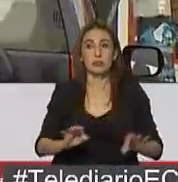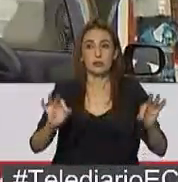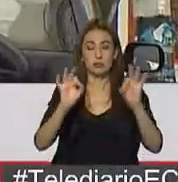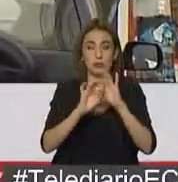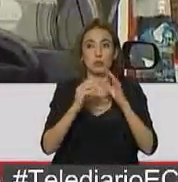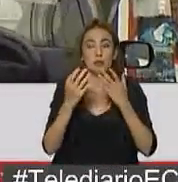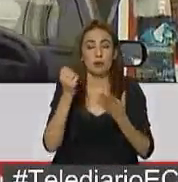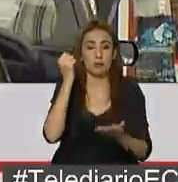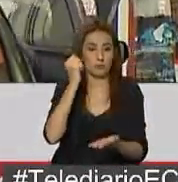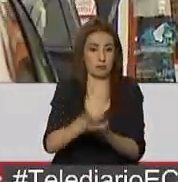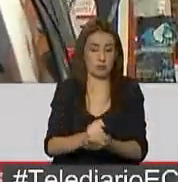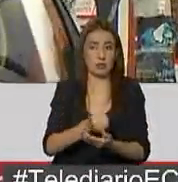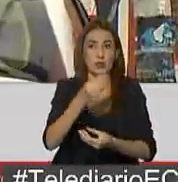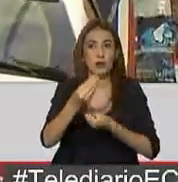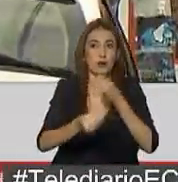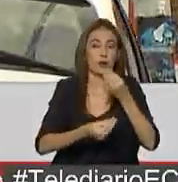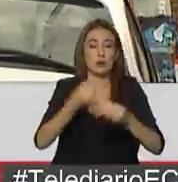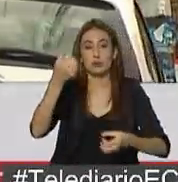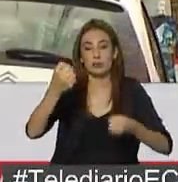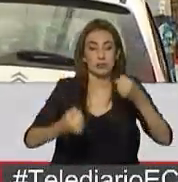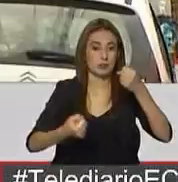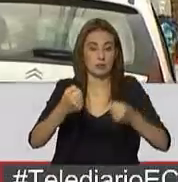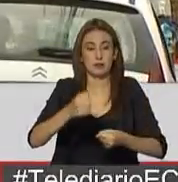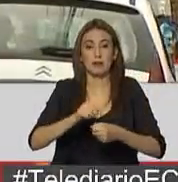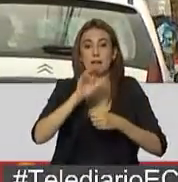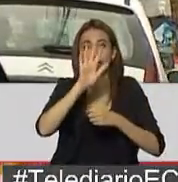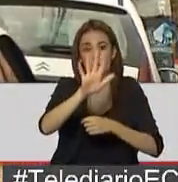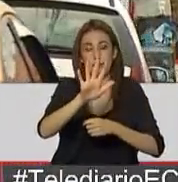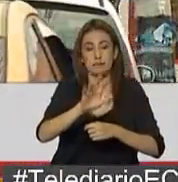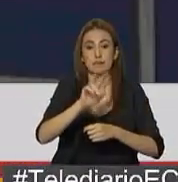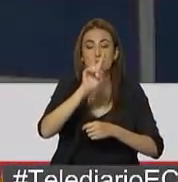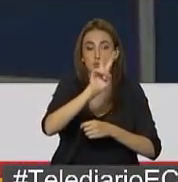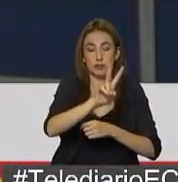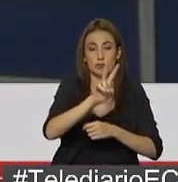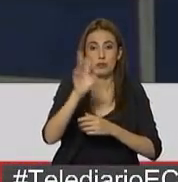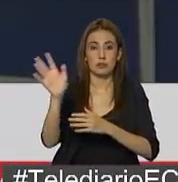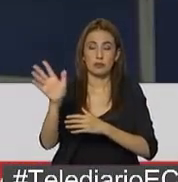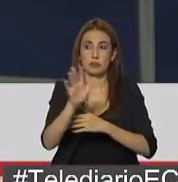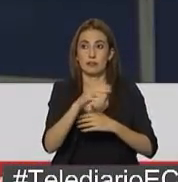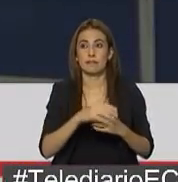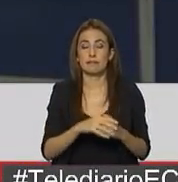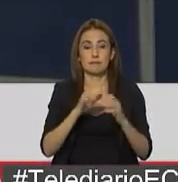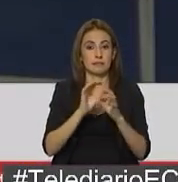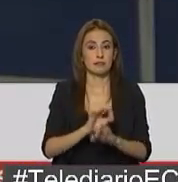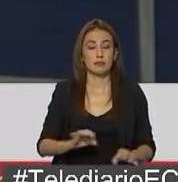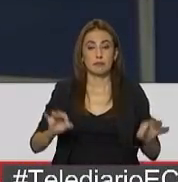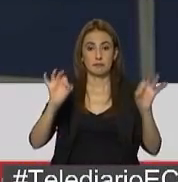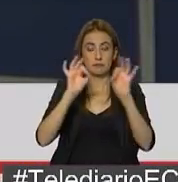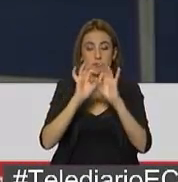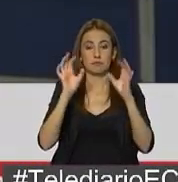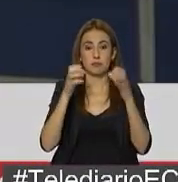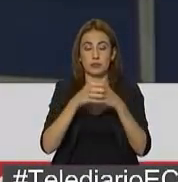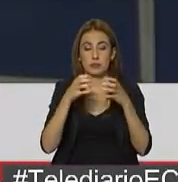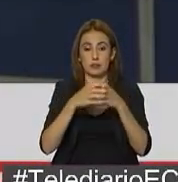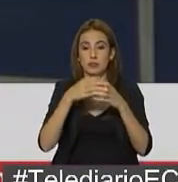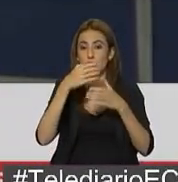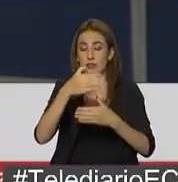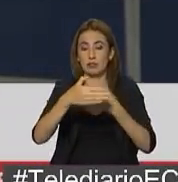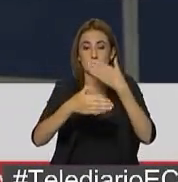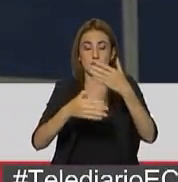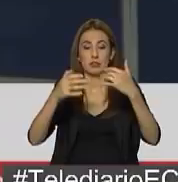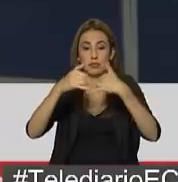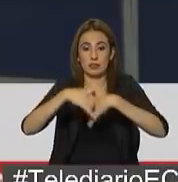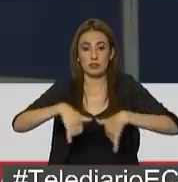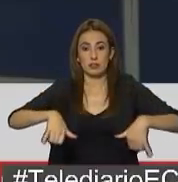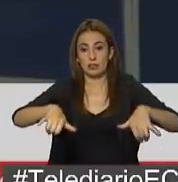ser matriculados los automotores cuyas placas terminen en 5 y 2. Es importante recalcar a la ciudadanía que se tiene que respetar esto,